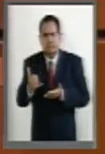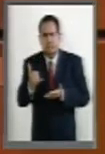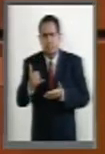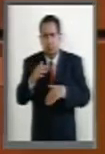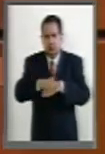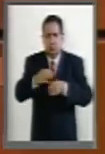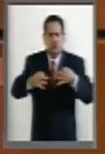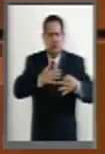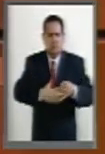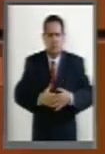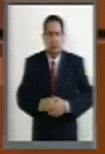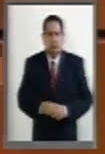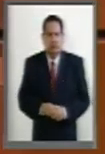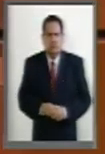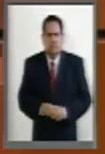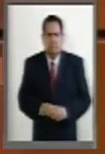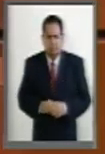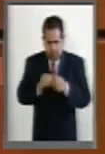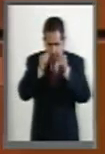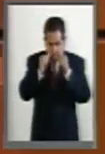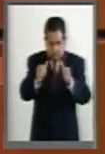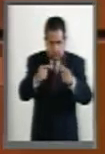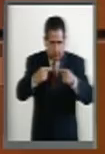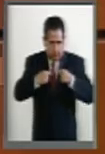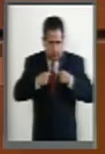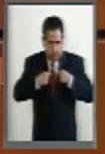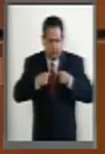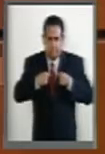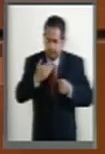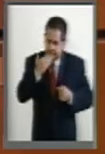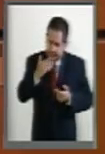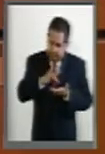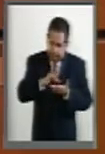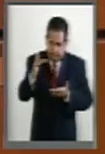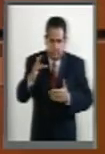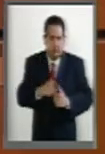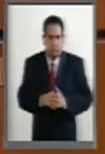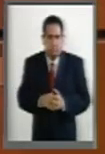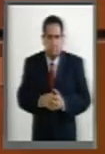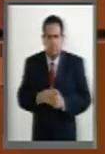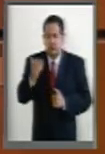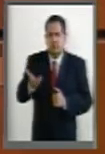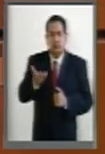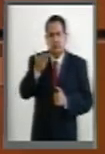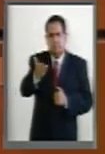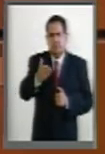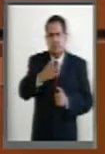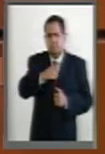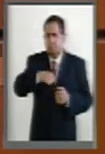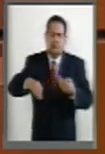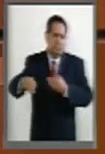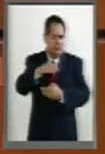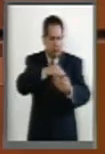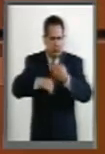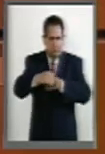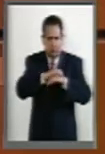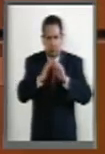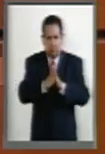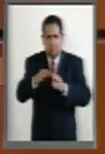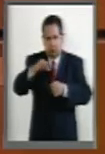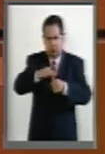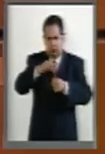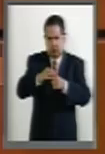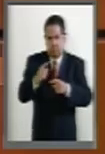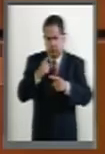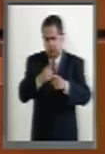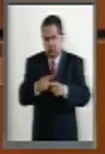través de un juicio. Les aprecio mucho su atención, muchas gracias, y solicito de todas y de todos ustedes su voto